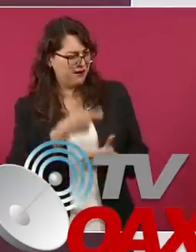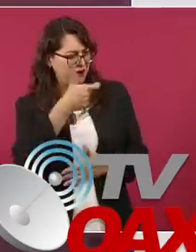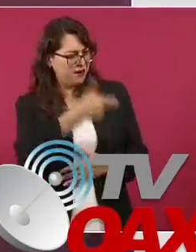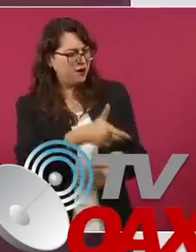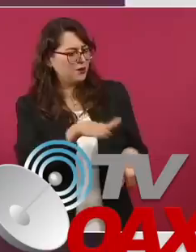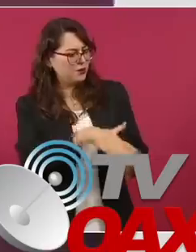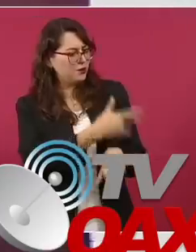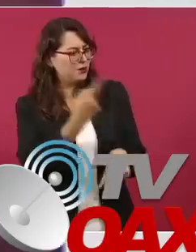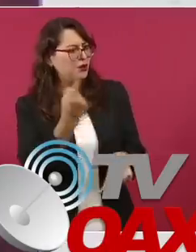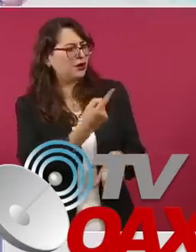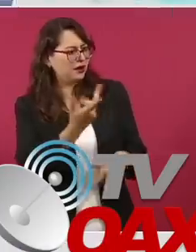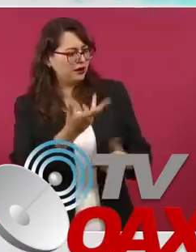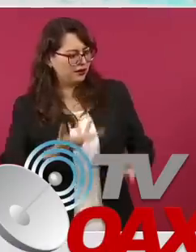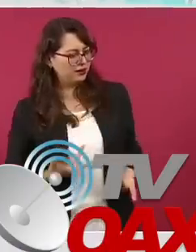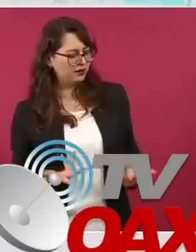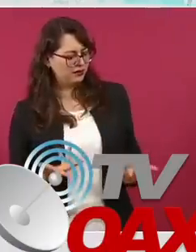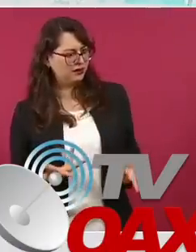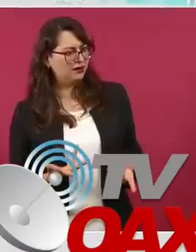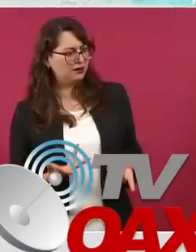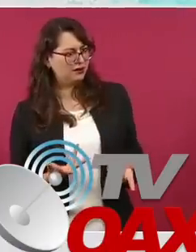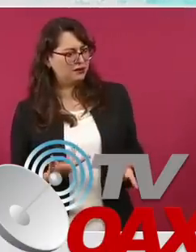Sí, pero ni siquiera